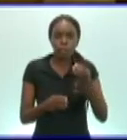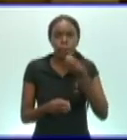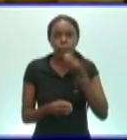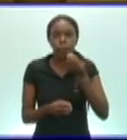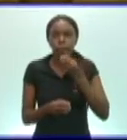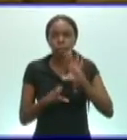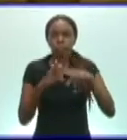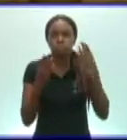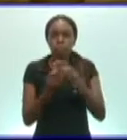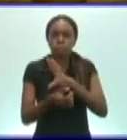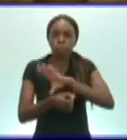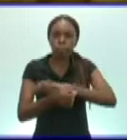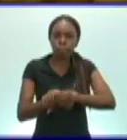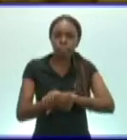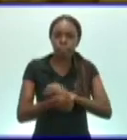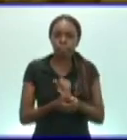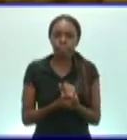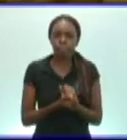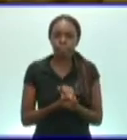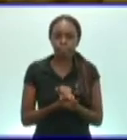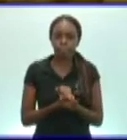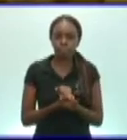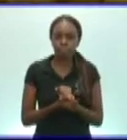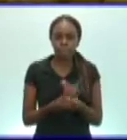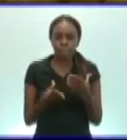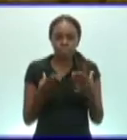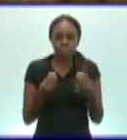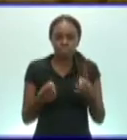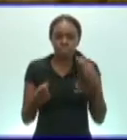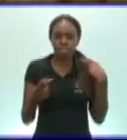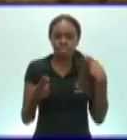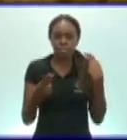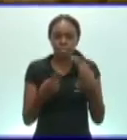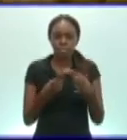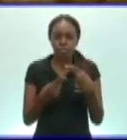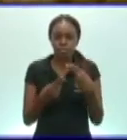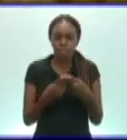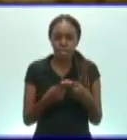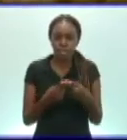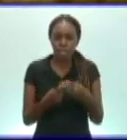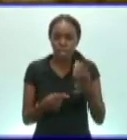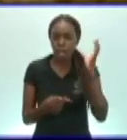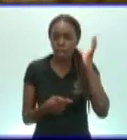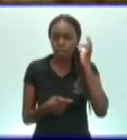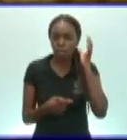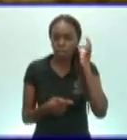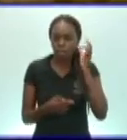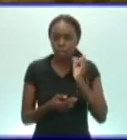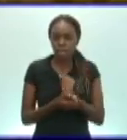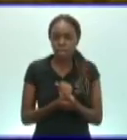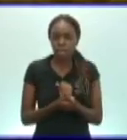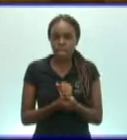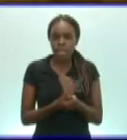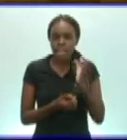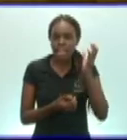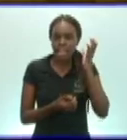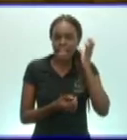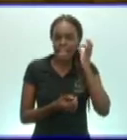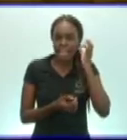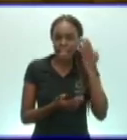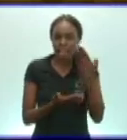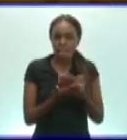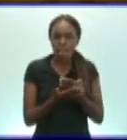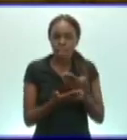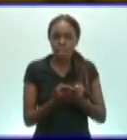presos. Es tanta la confianza de Céspedes en Cambula que es a ella a quien pide que cosa la